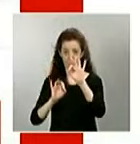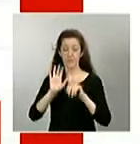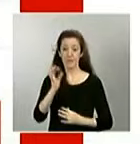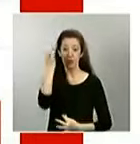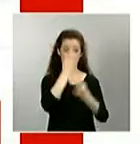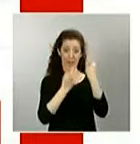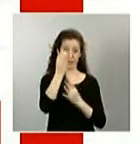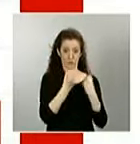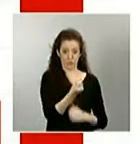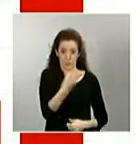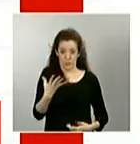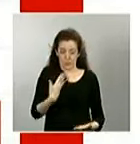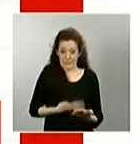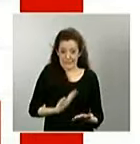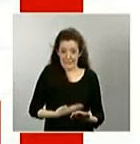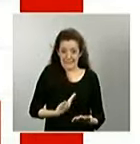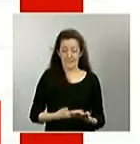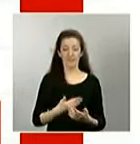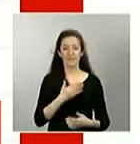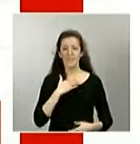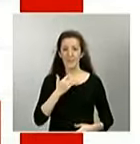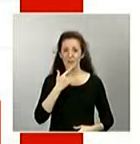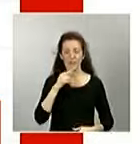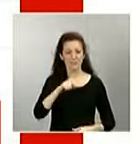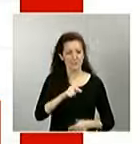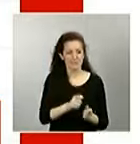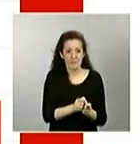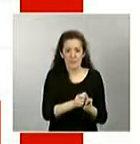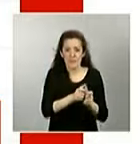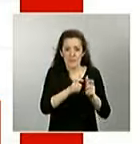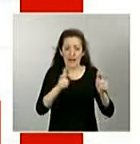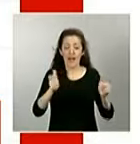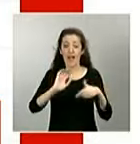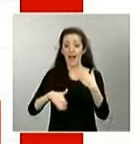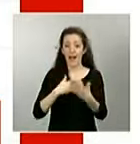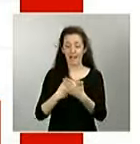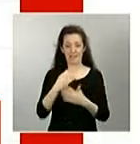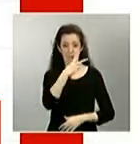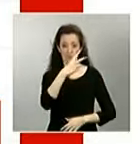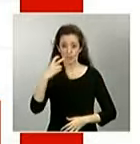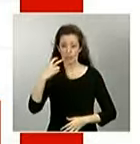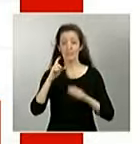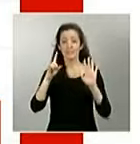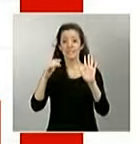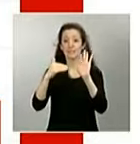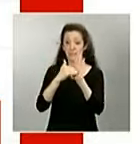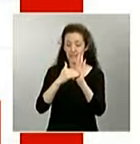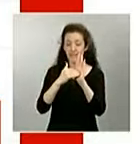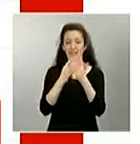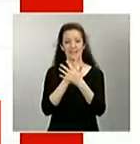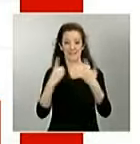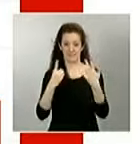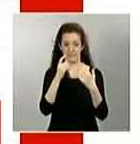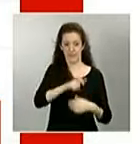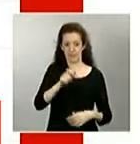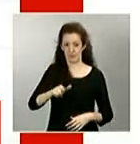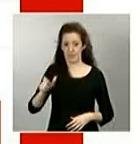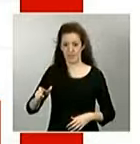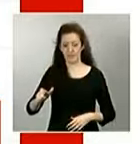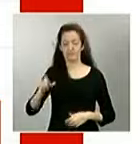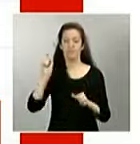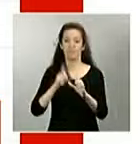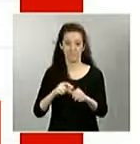supone el mayor incremento hasta un 206.016 personas que engrosan las listas del paro registrado